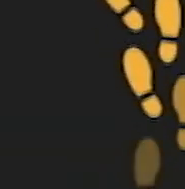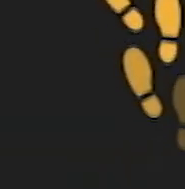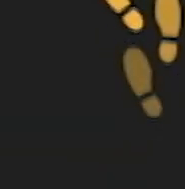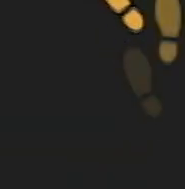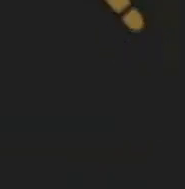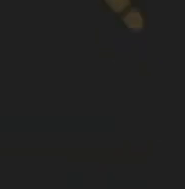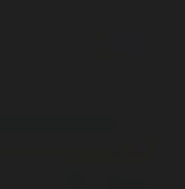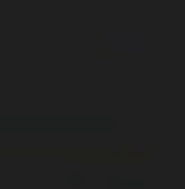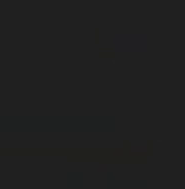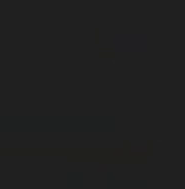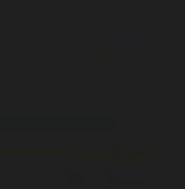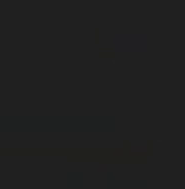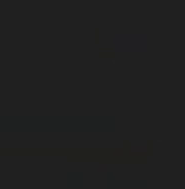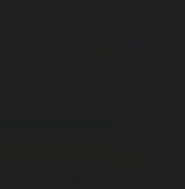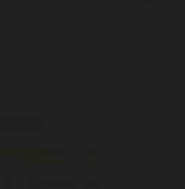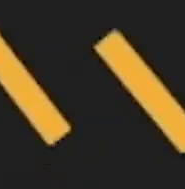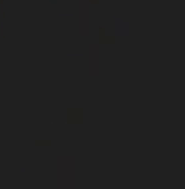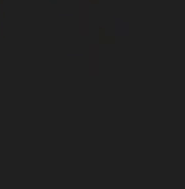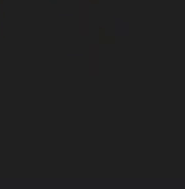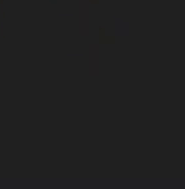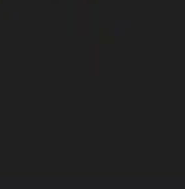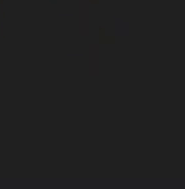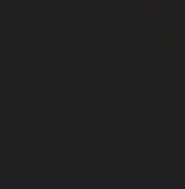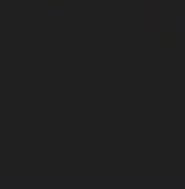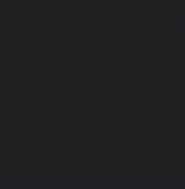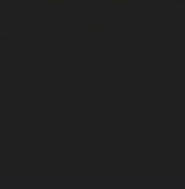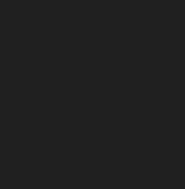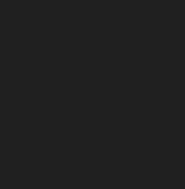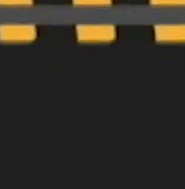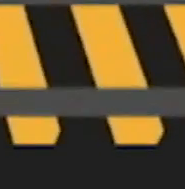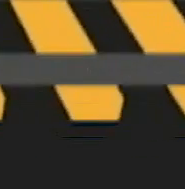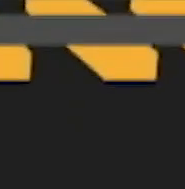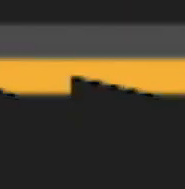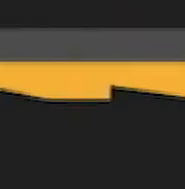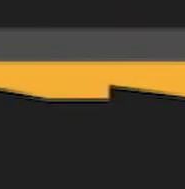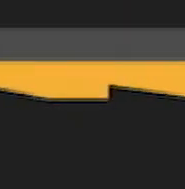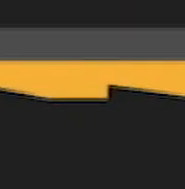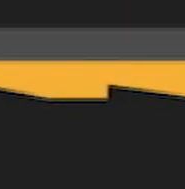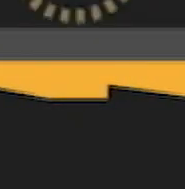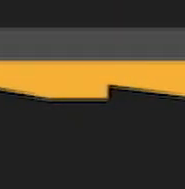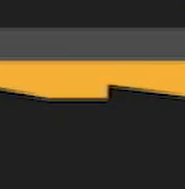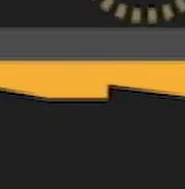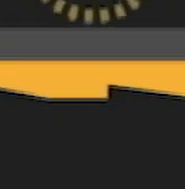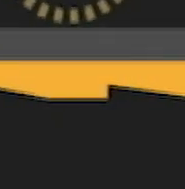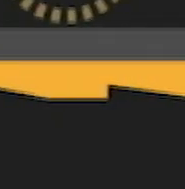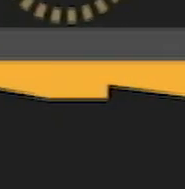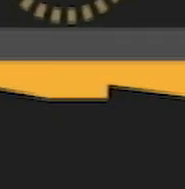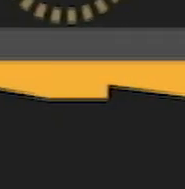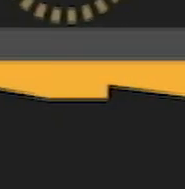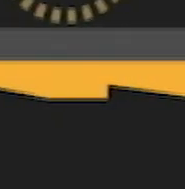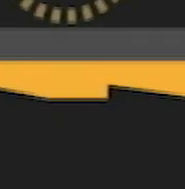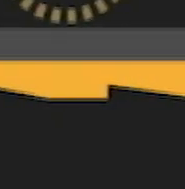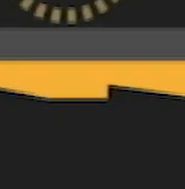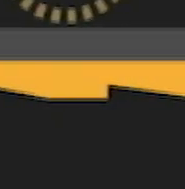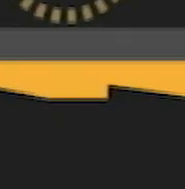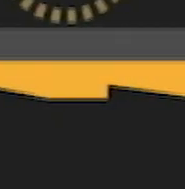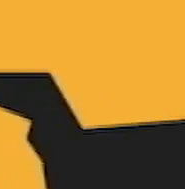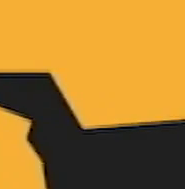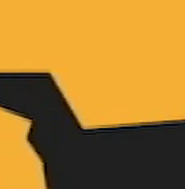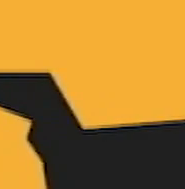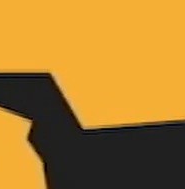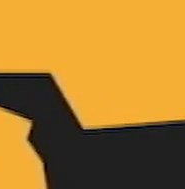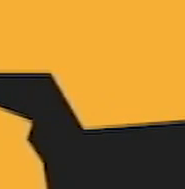México es su ruta de paso, y ya desde 1980 el sistema de ferrocarril se debilitó y se restringió a transportar